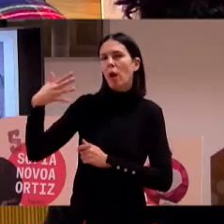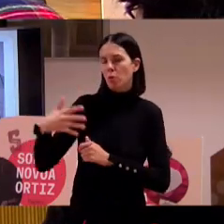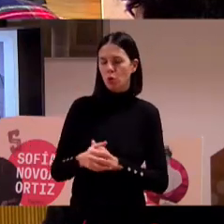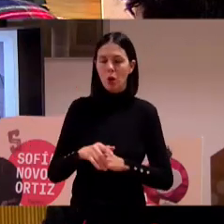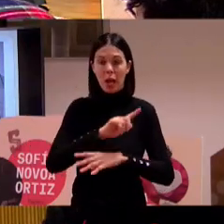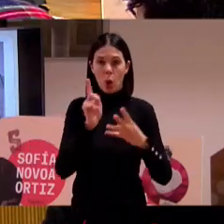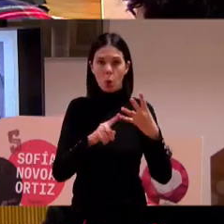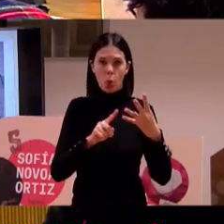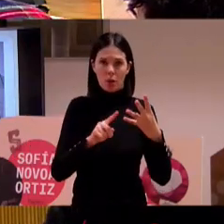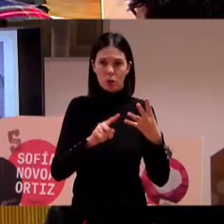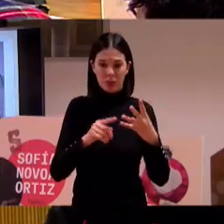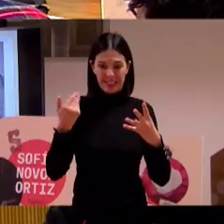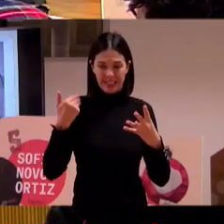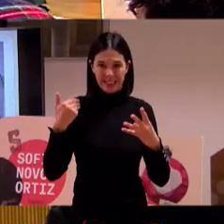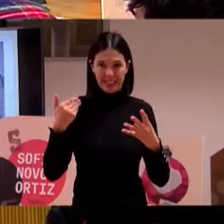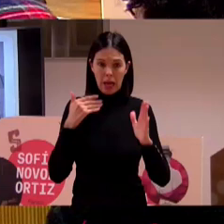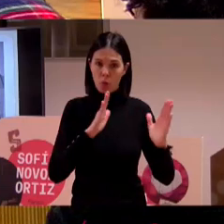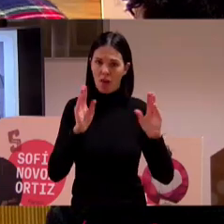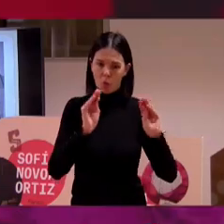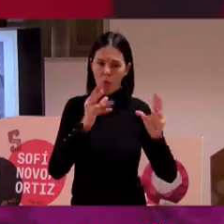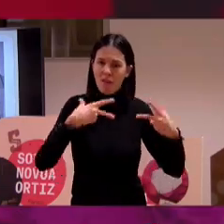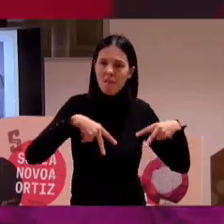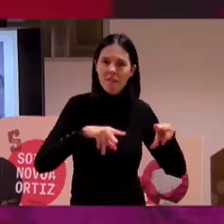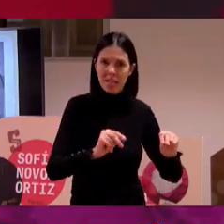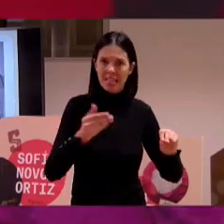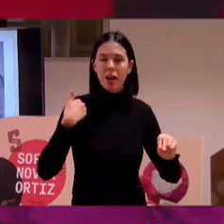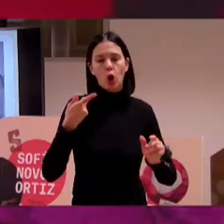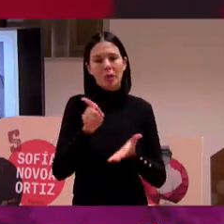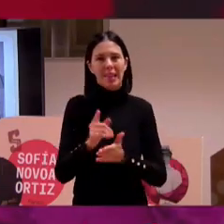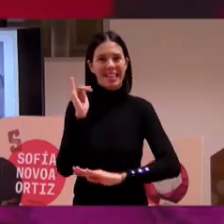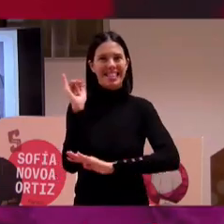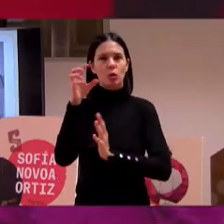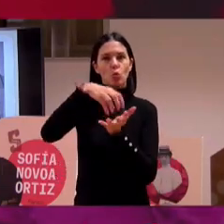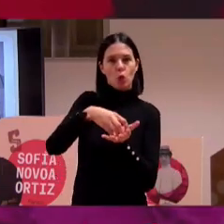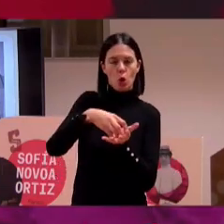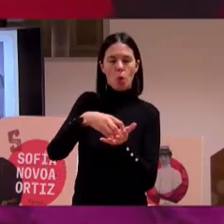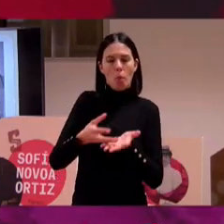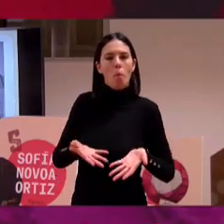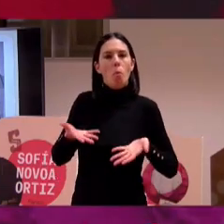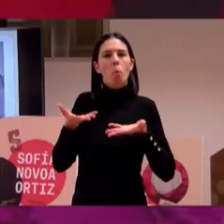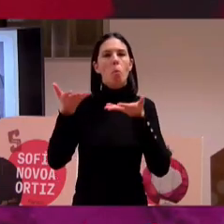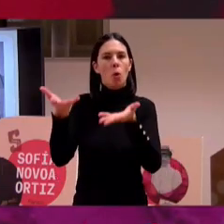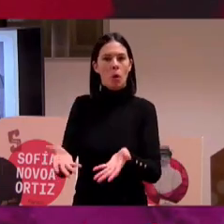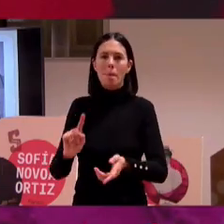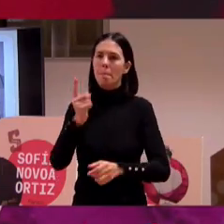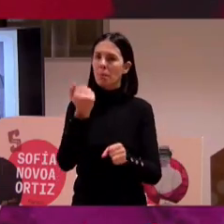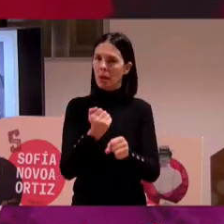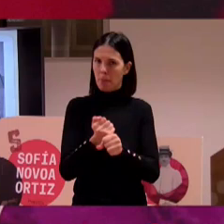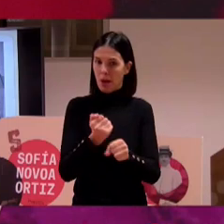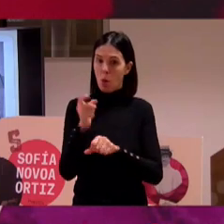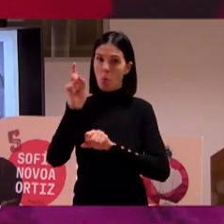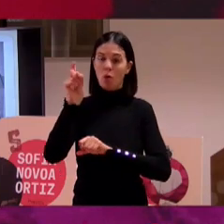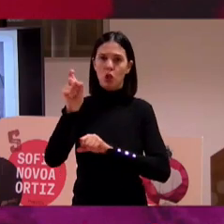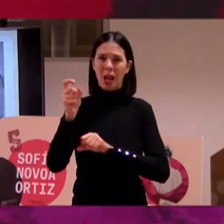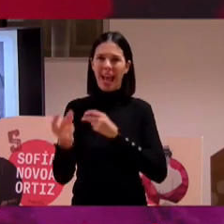cuarto lugar, ao finalizar o seu período de formación, será de novo esta institución a que lle propón o seu primeiro emprego como profesora